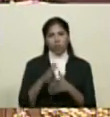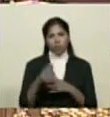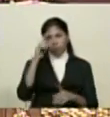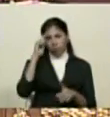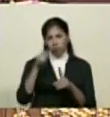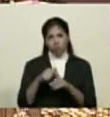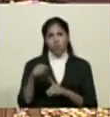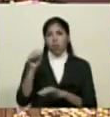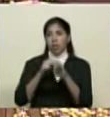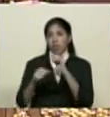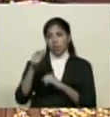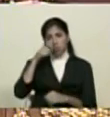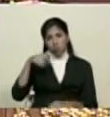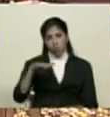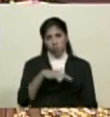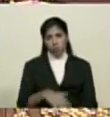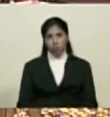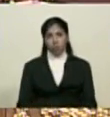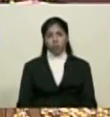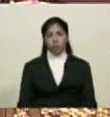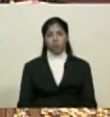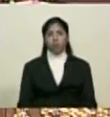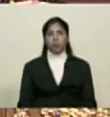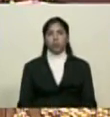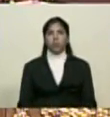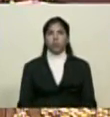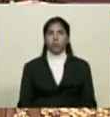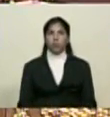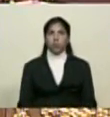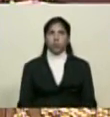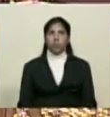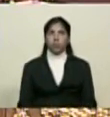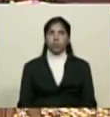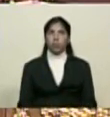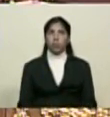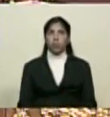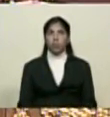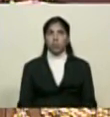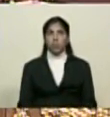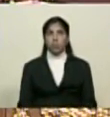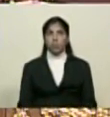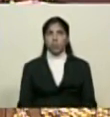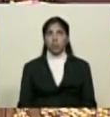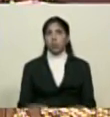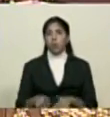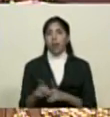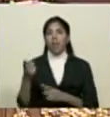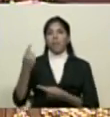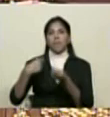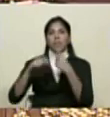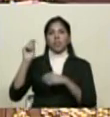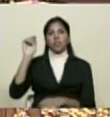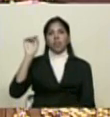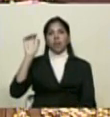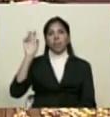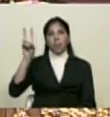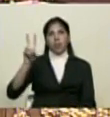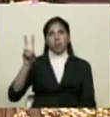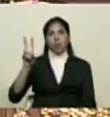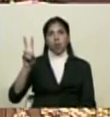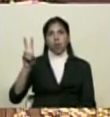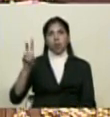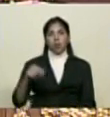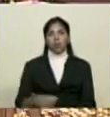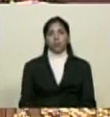ser. No balcanizar el Estado, que era lo que se quería, la balcanización de Venezuela. Yo creo que